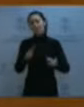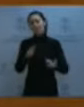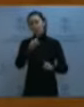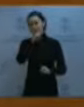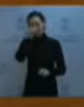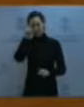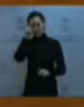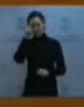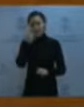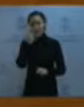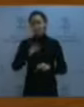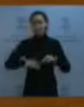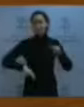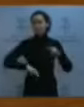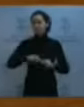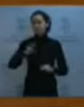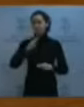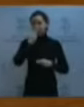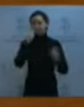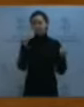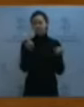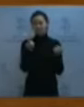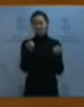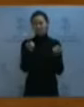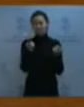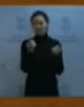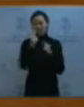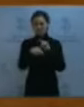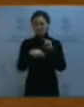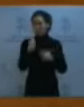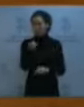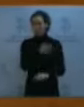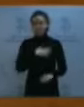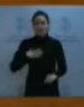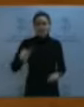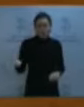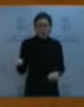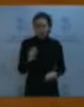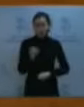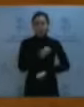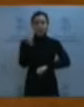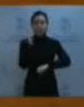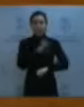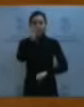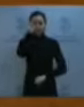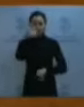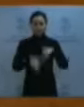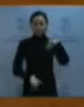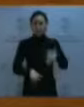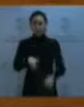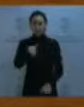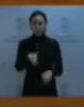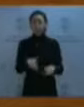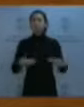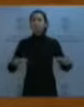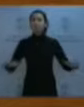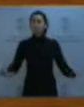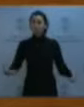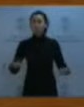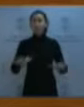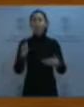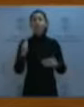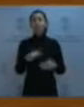obra pública, y el hecho de que el año que viene no se prevé que haya, además, fondos mineros, con lo cual la inversión